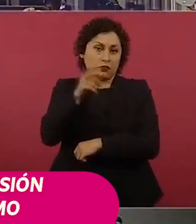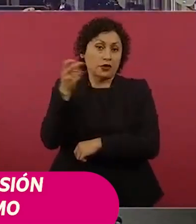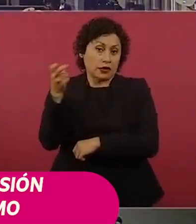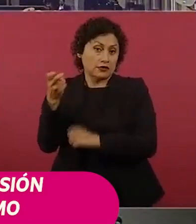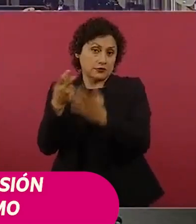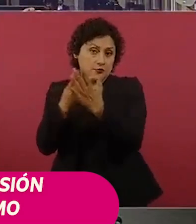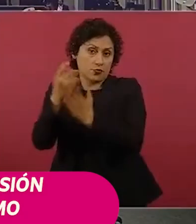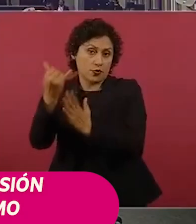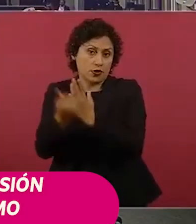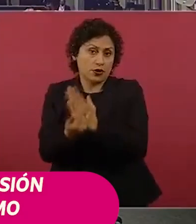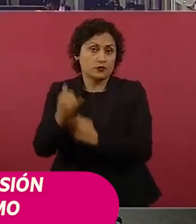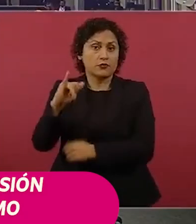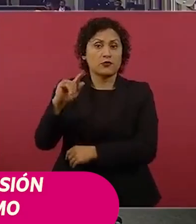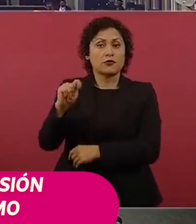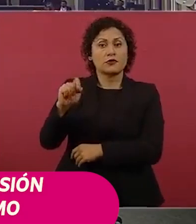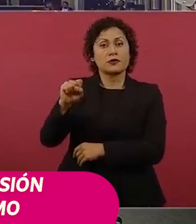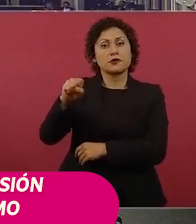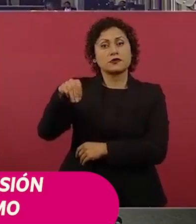También